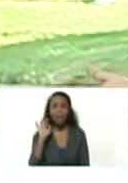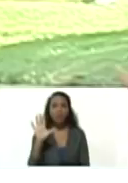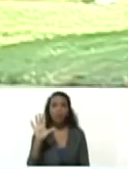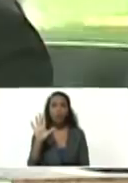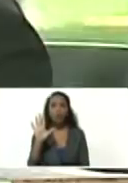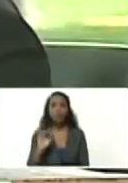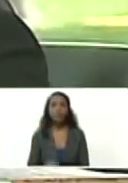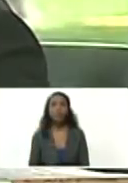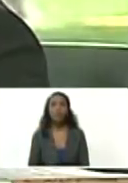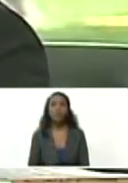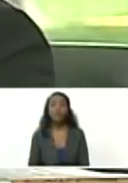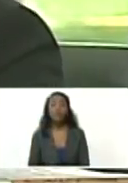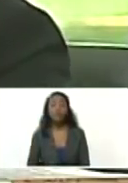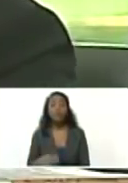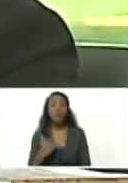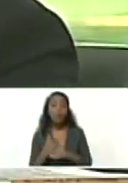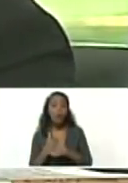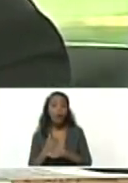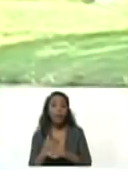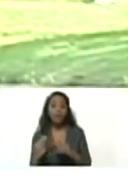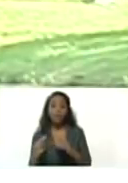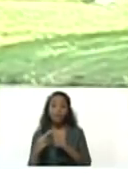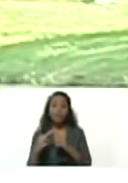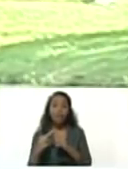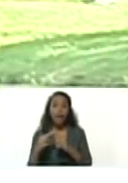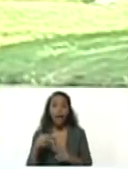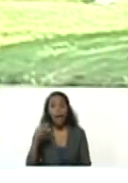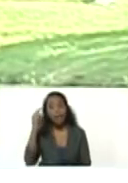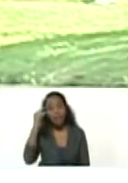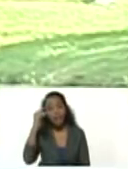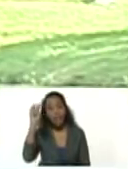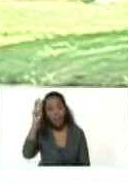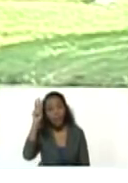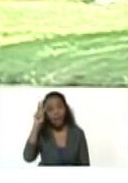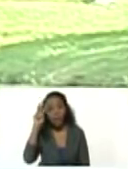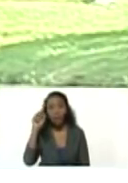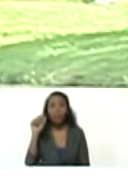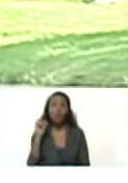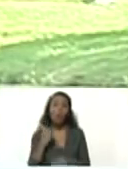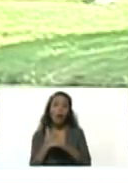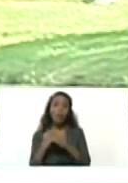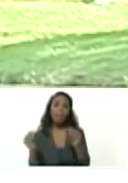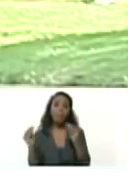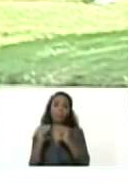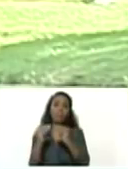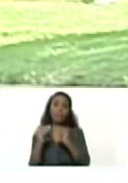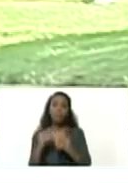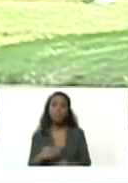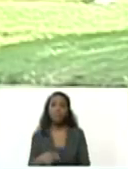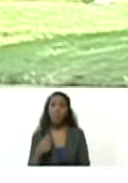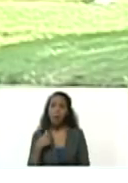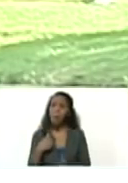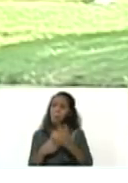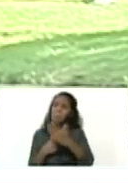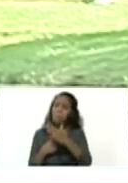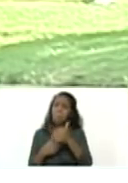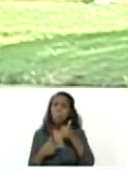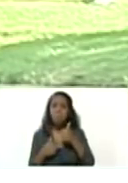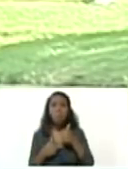día del maestro, que es el día 15 de enero. Yo les voy a decir algo. Me parece muy bien